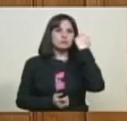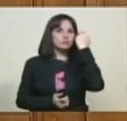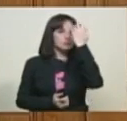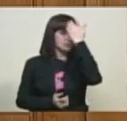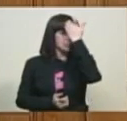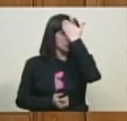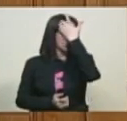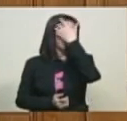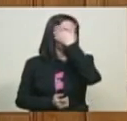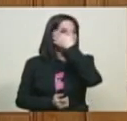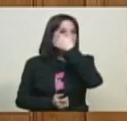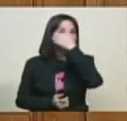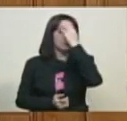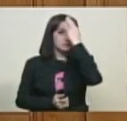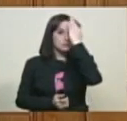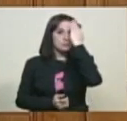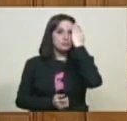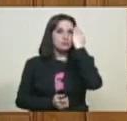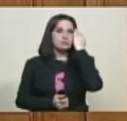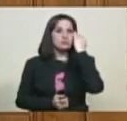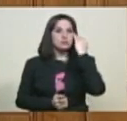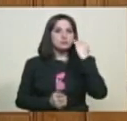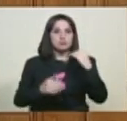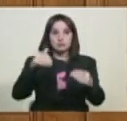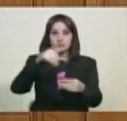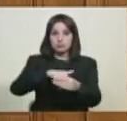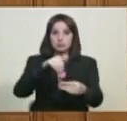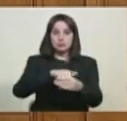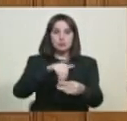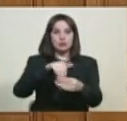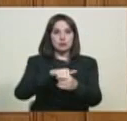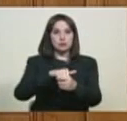Elecciones presidenciales en el año 2000.